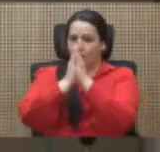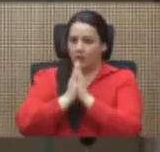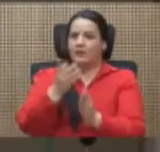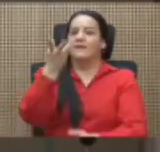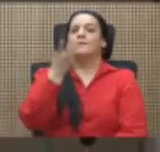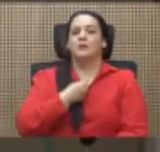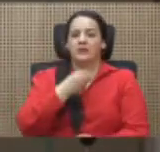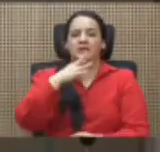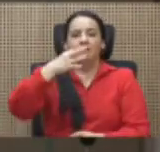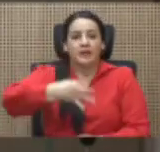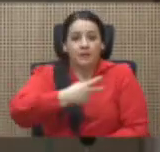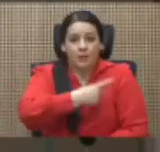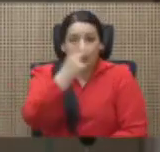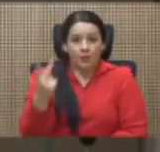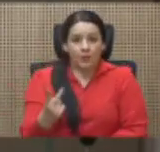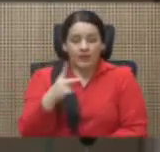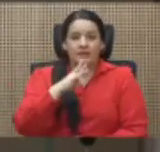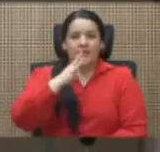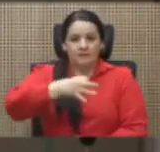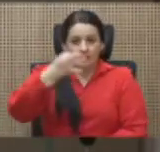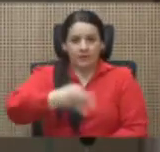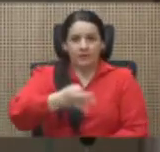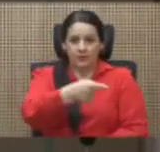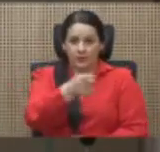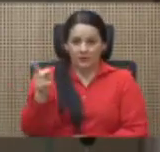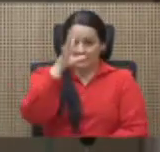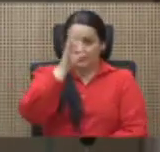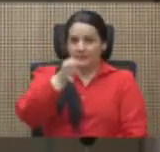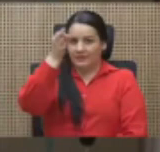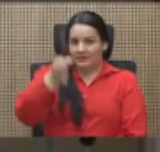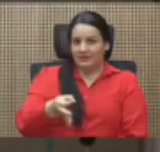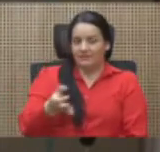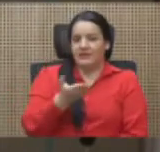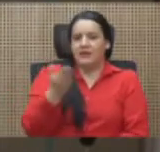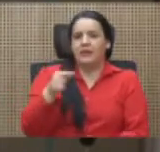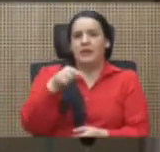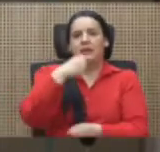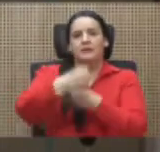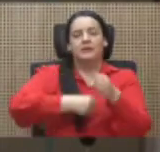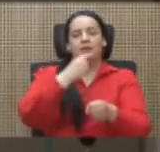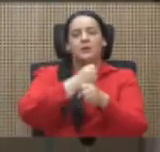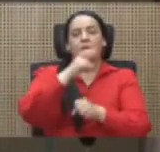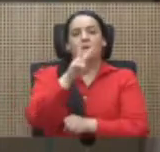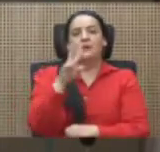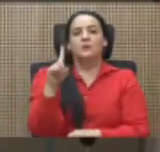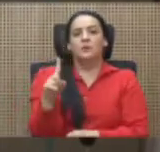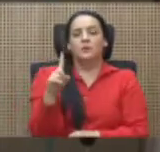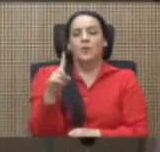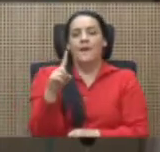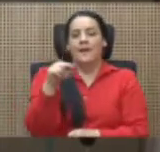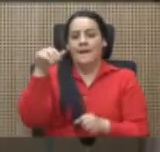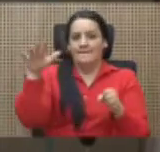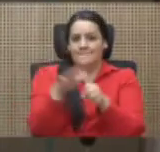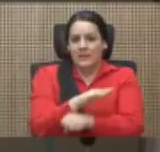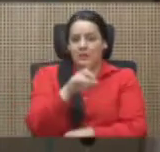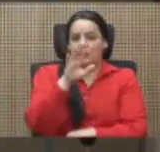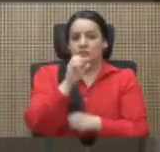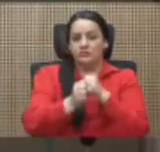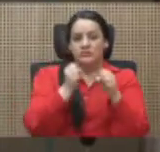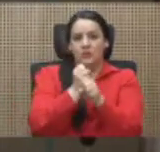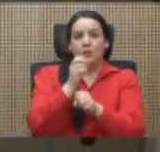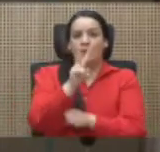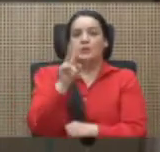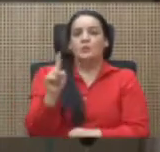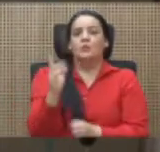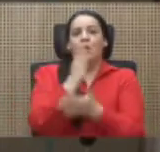eran voluntarias? ¿De verdad ustedes creen en el siglo XXI, en pleno siglo XXI, que alguien